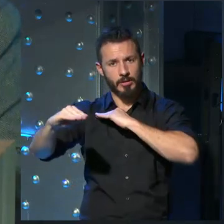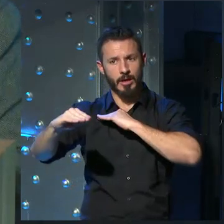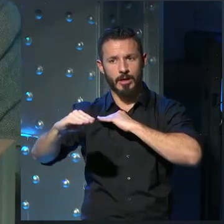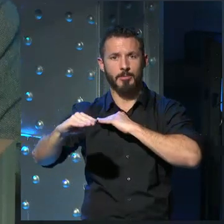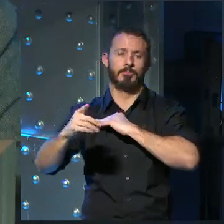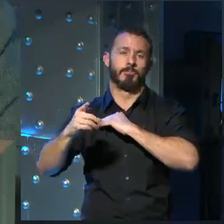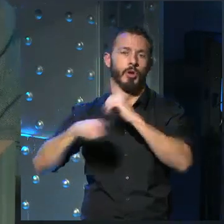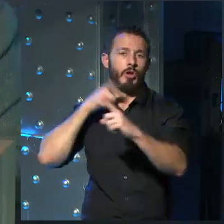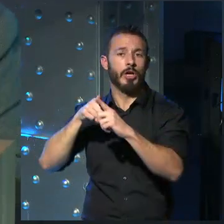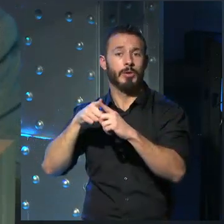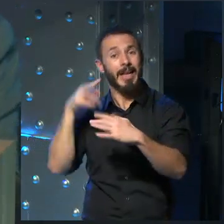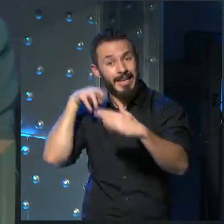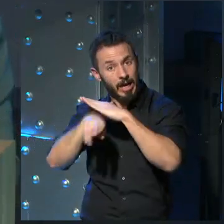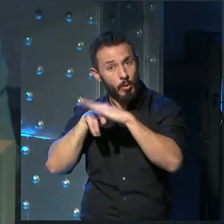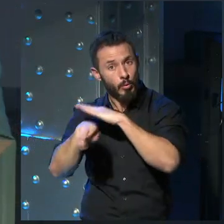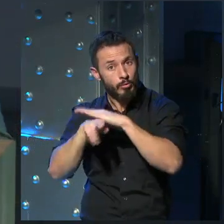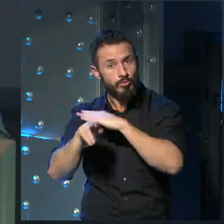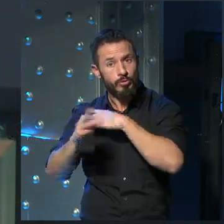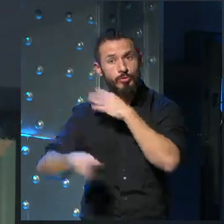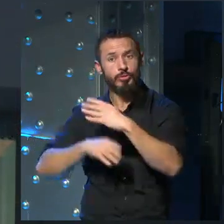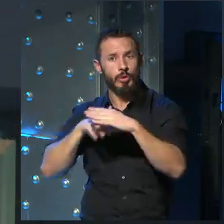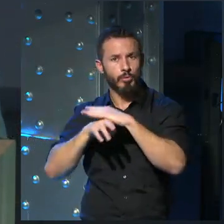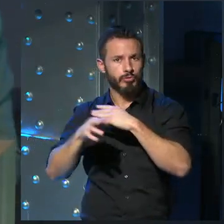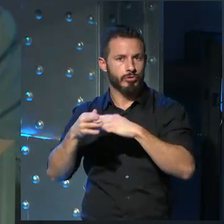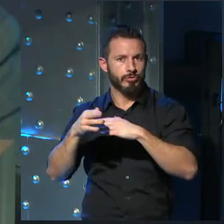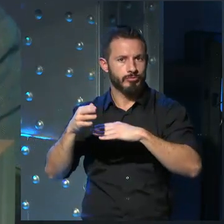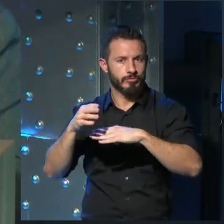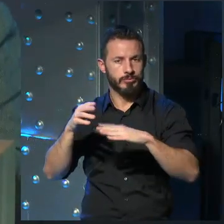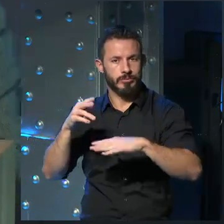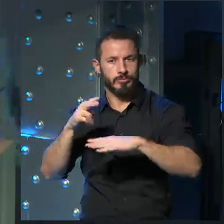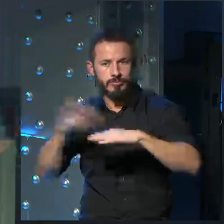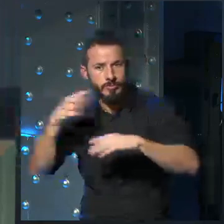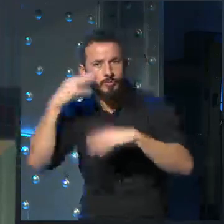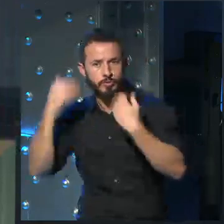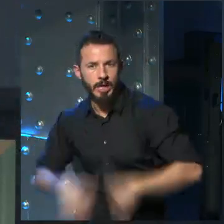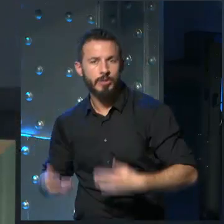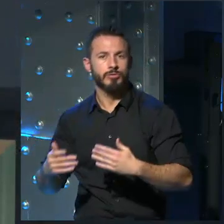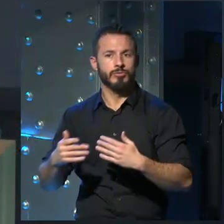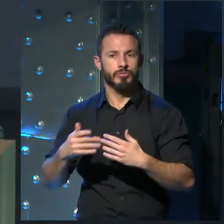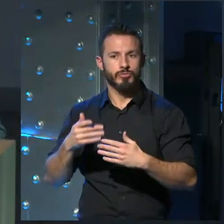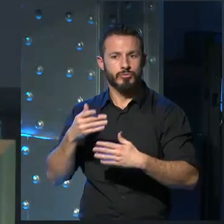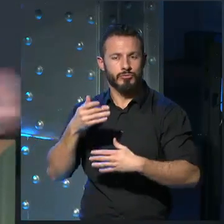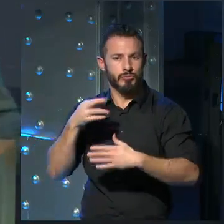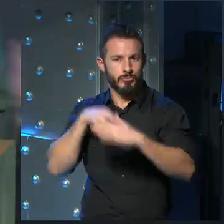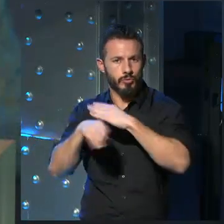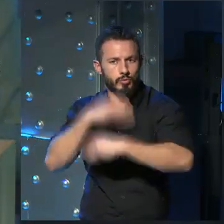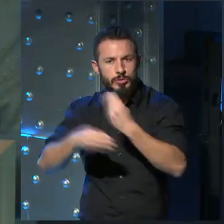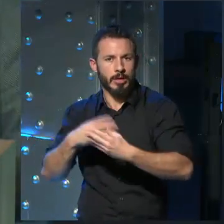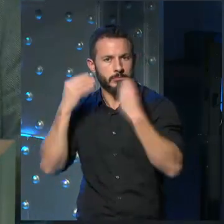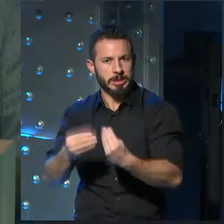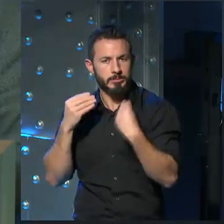manera mucho más eficiente los recursos físicos y humanos que están en ese entorno. Es, por tanto,